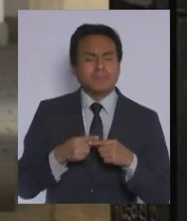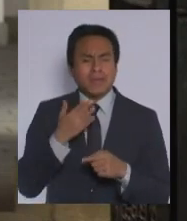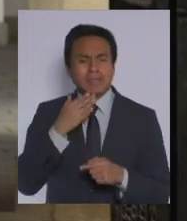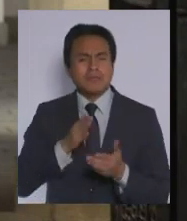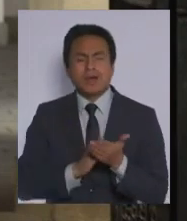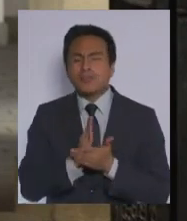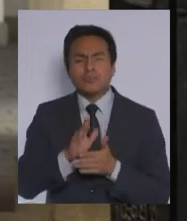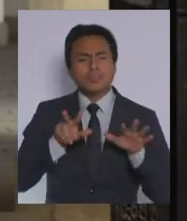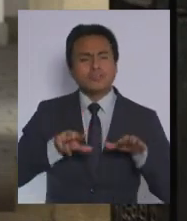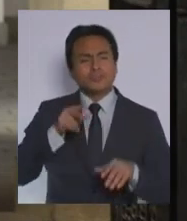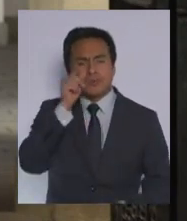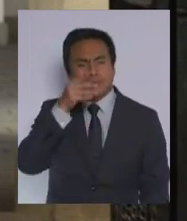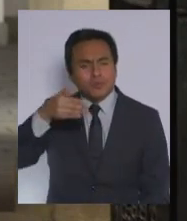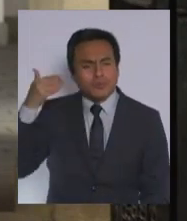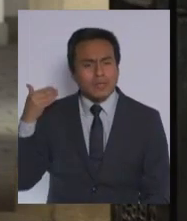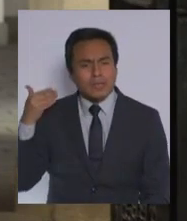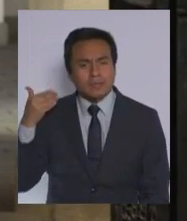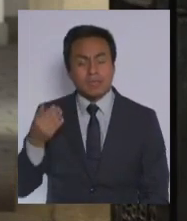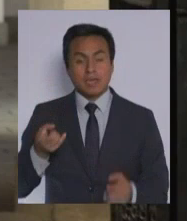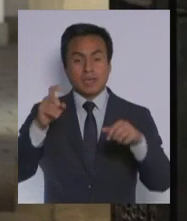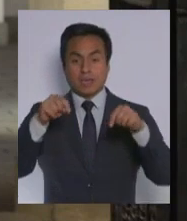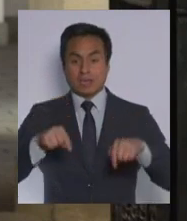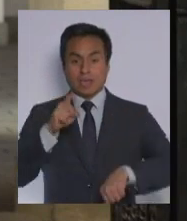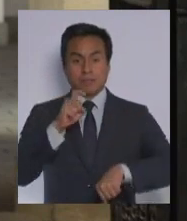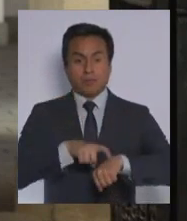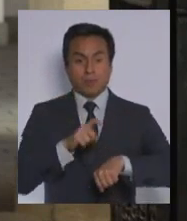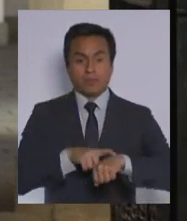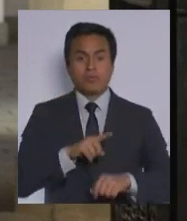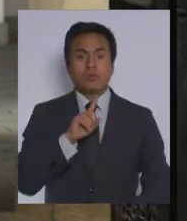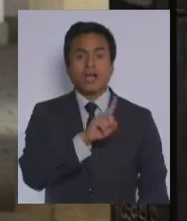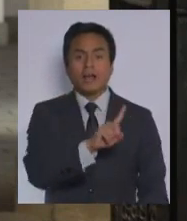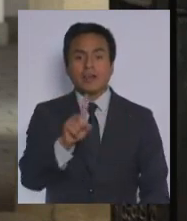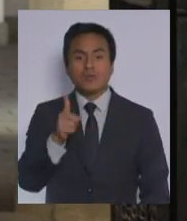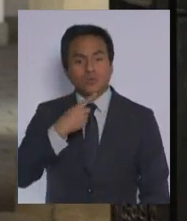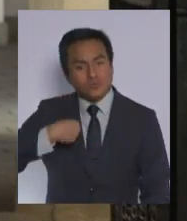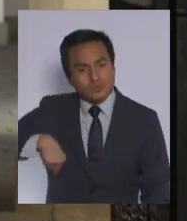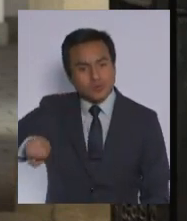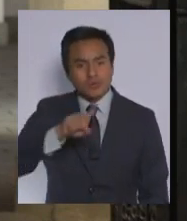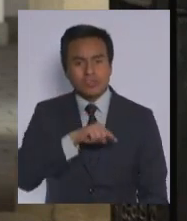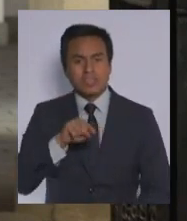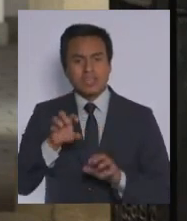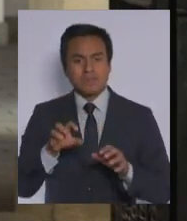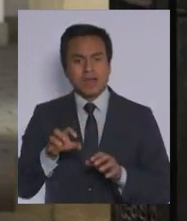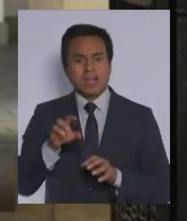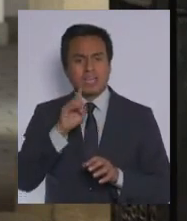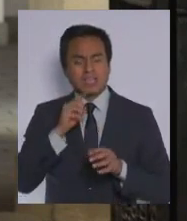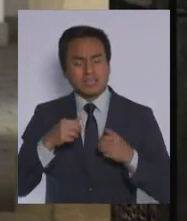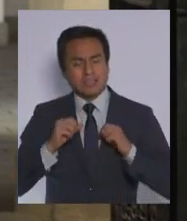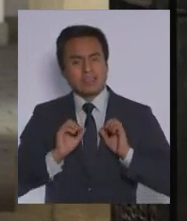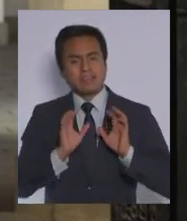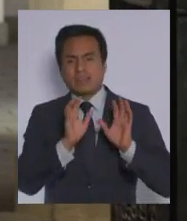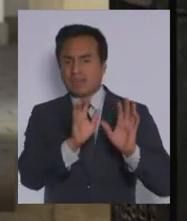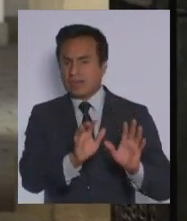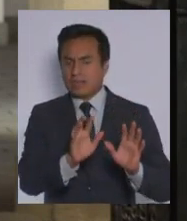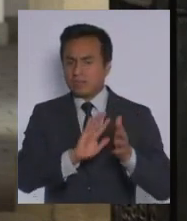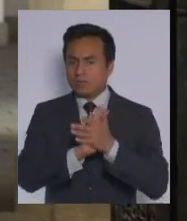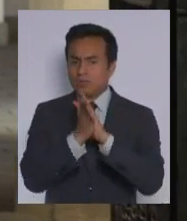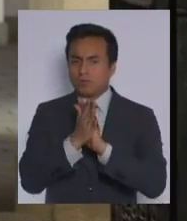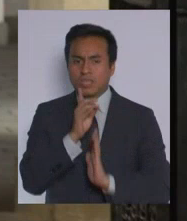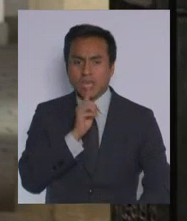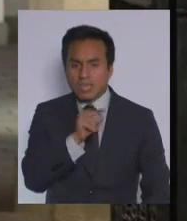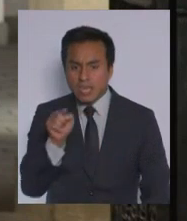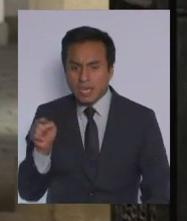18 de octubre este es el momento cada uno de nosotros deje todo lo que tiene todo lo que tiene